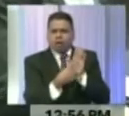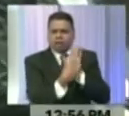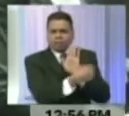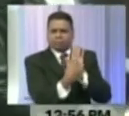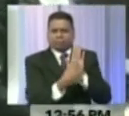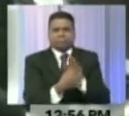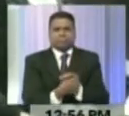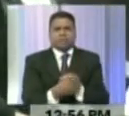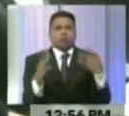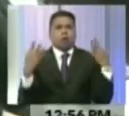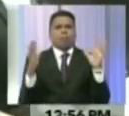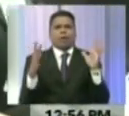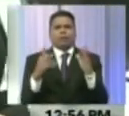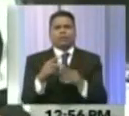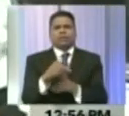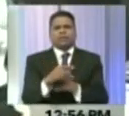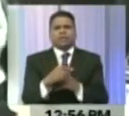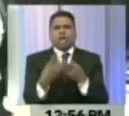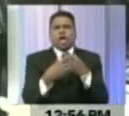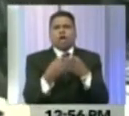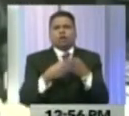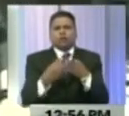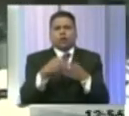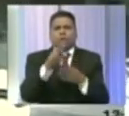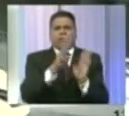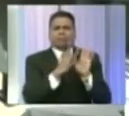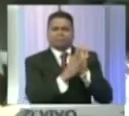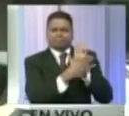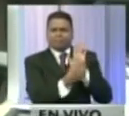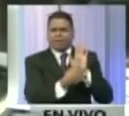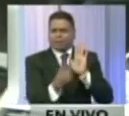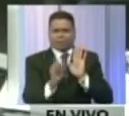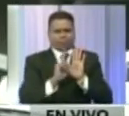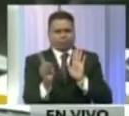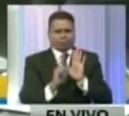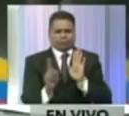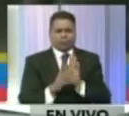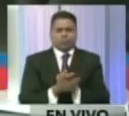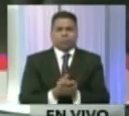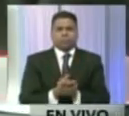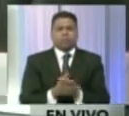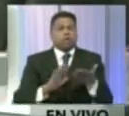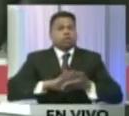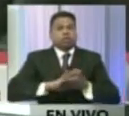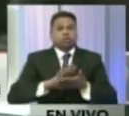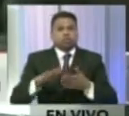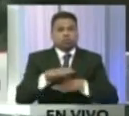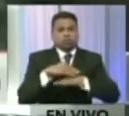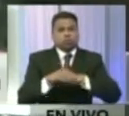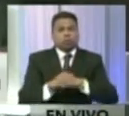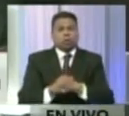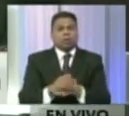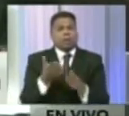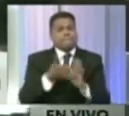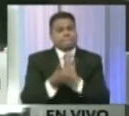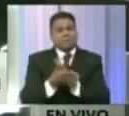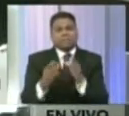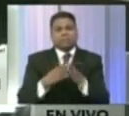dólar today. Y no alegrarse del impacto del dólar today tiene sobre lo que sufren los venezolanos.